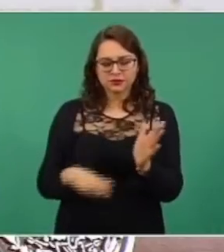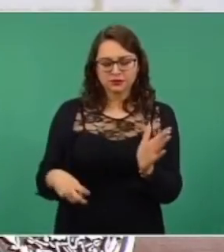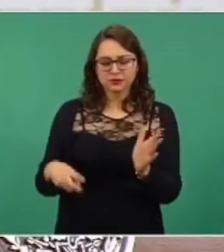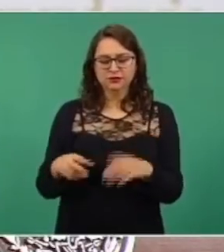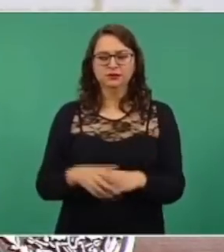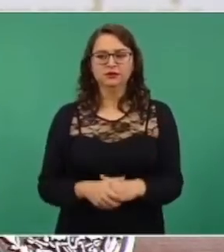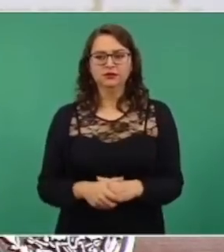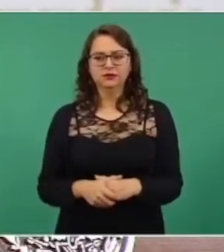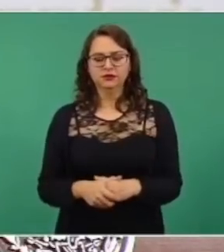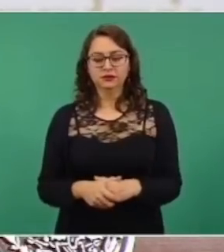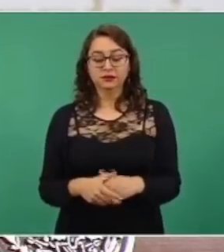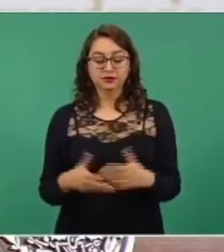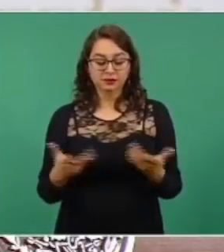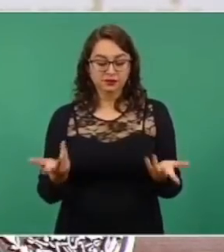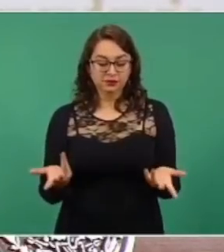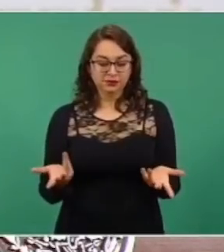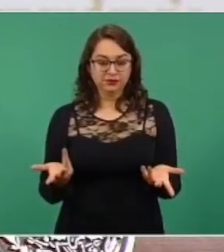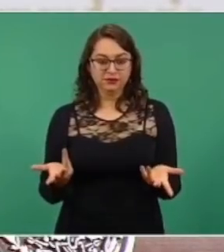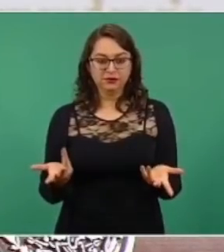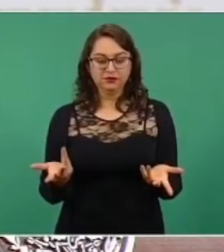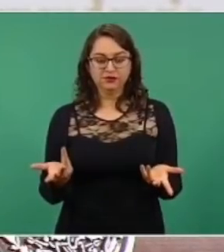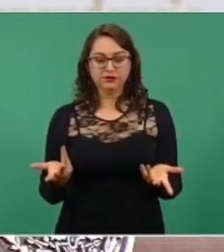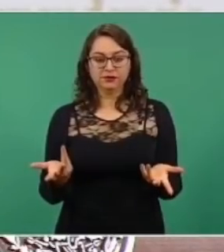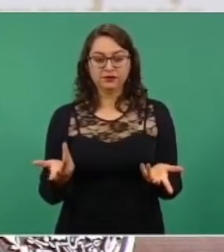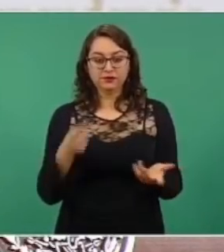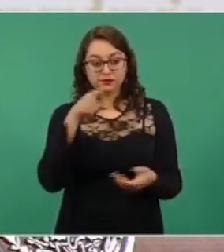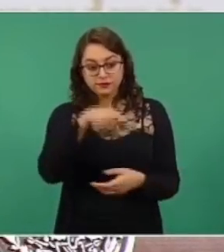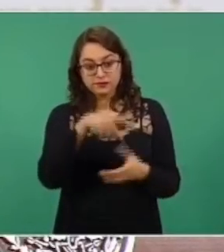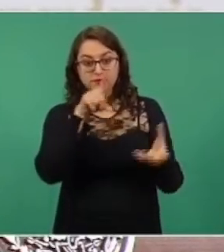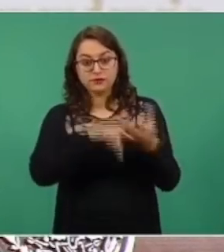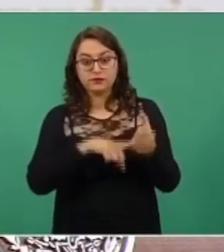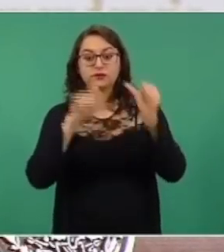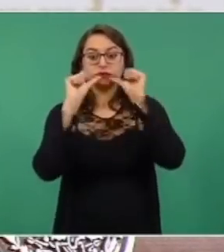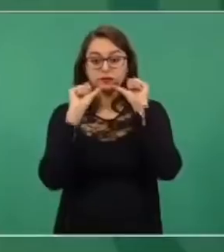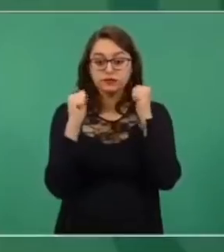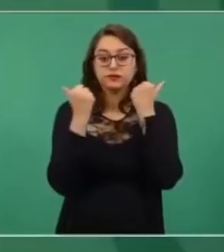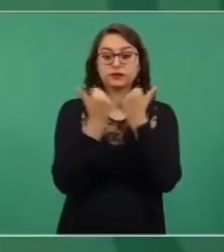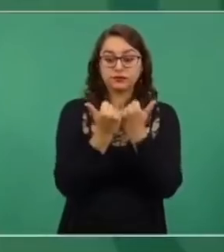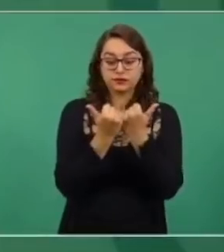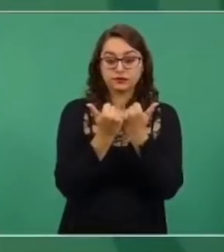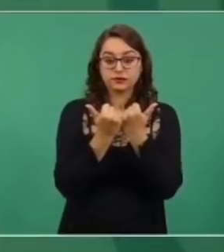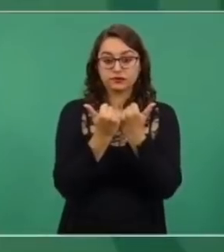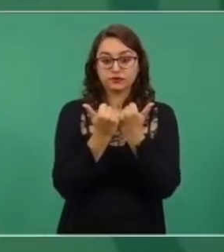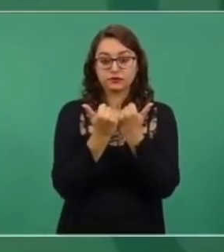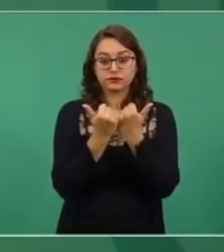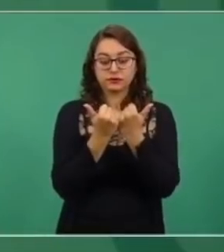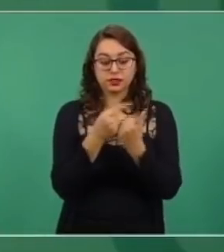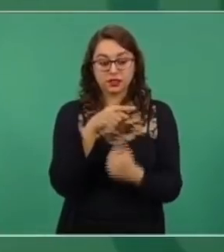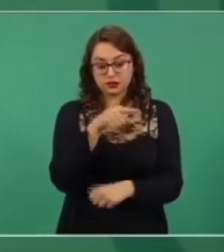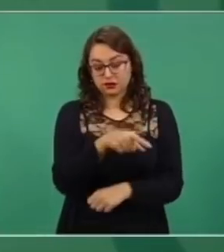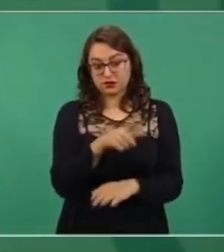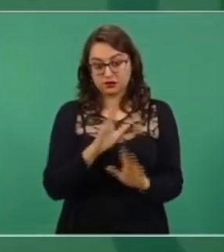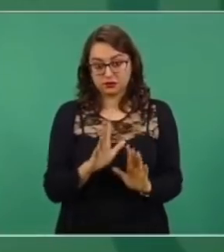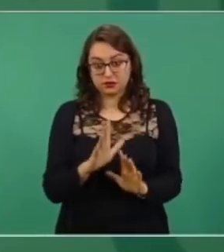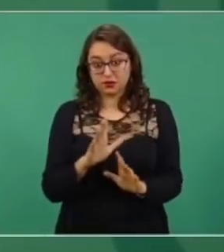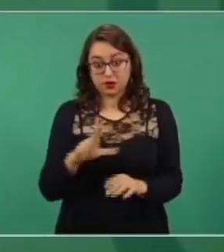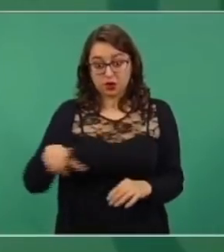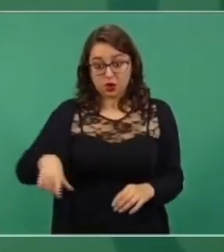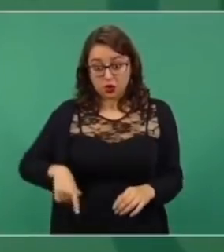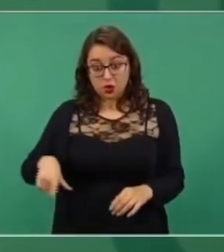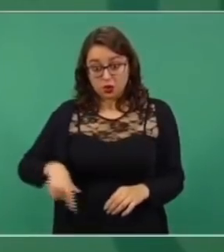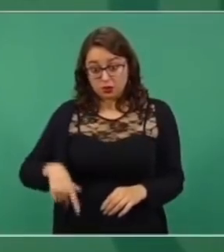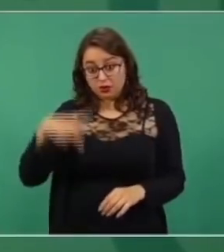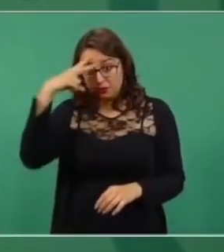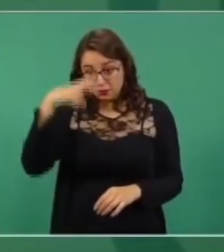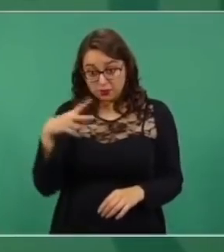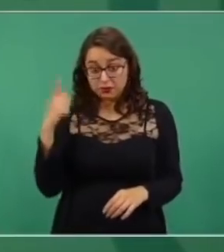si es una asociación y le cuesta al pueblo